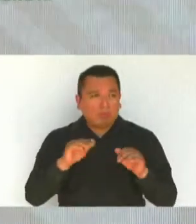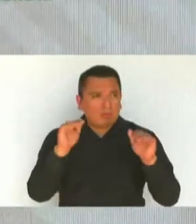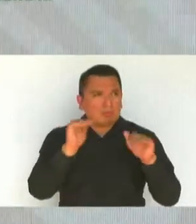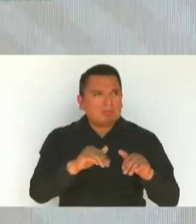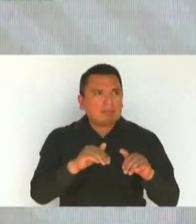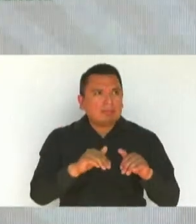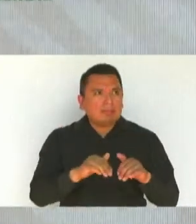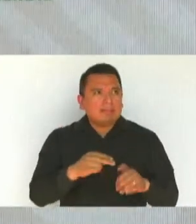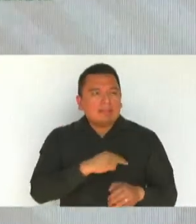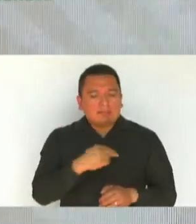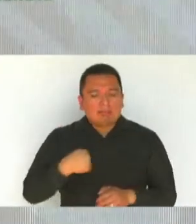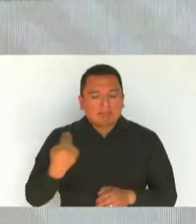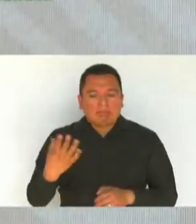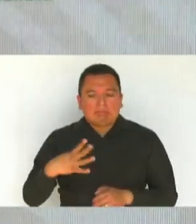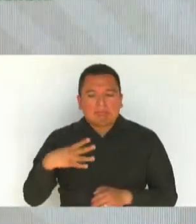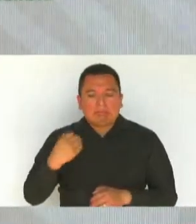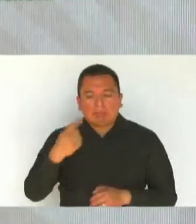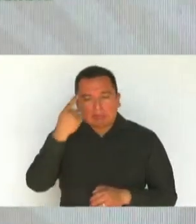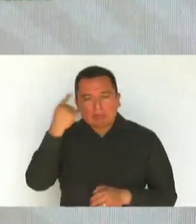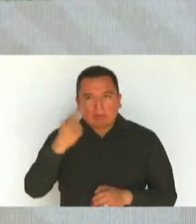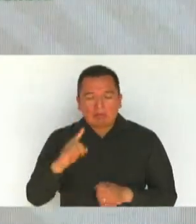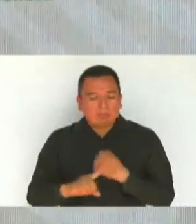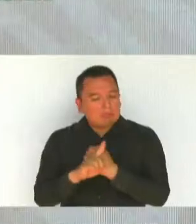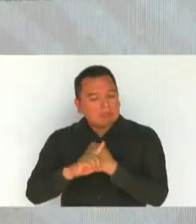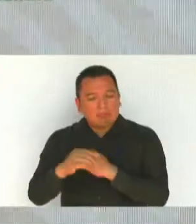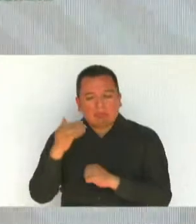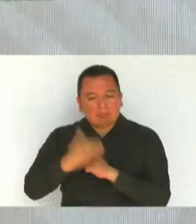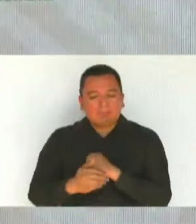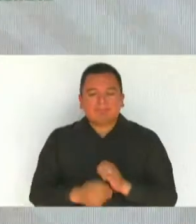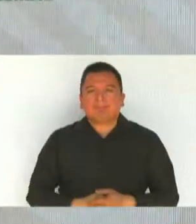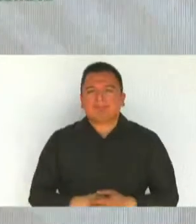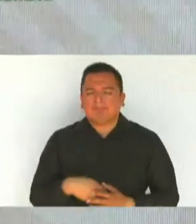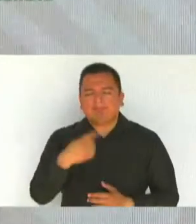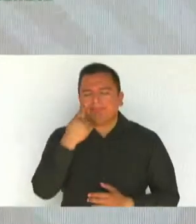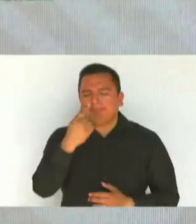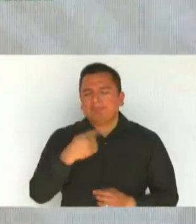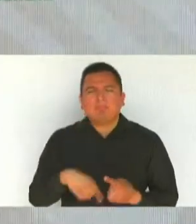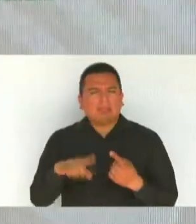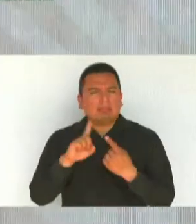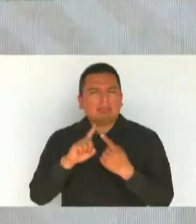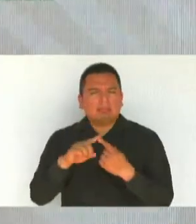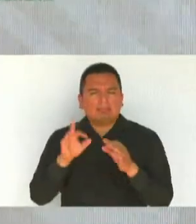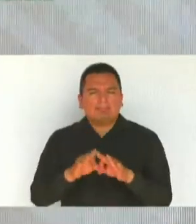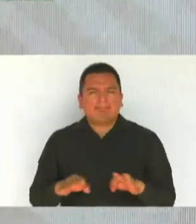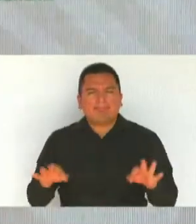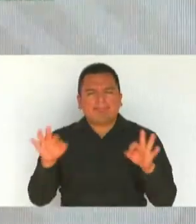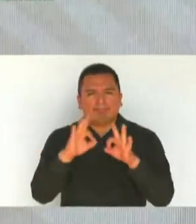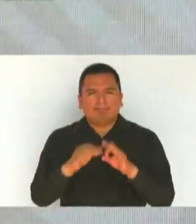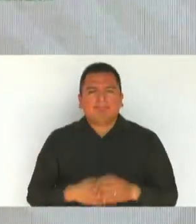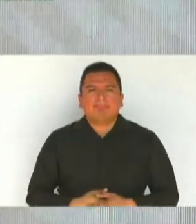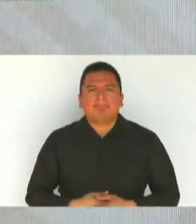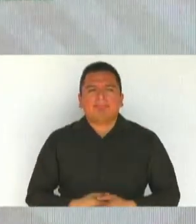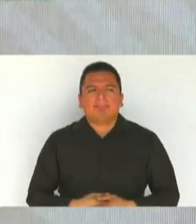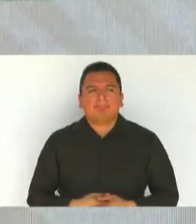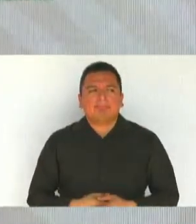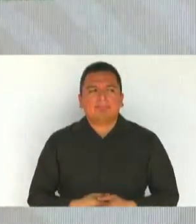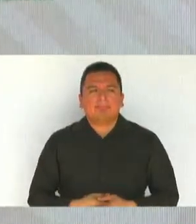remediar estas condiciones. Permítame destacar una que es muy importante y que nos